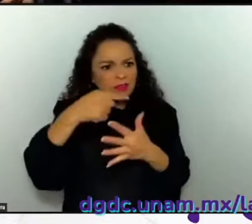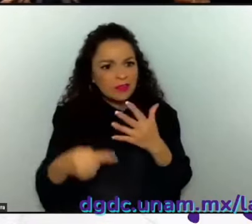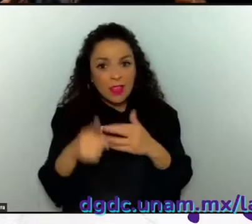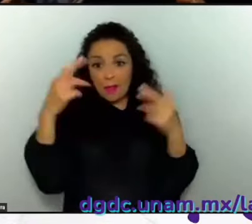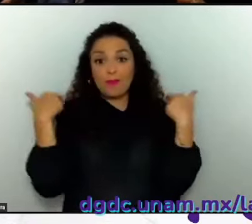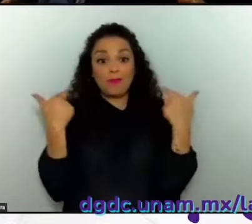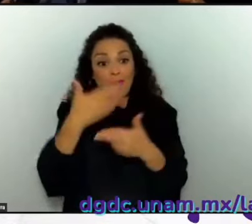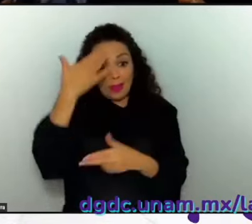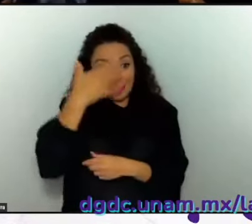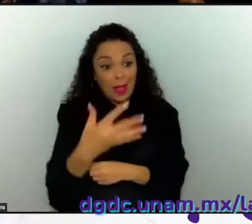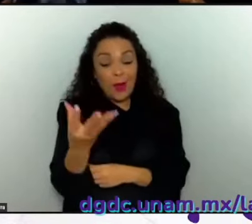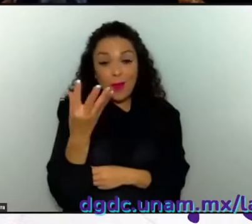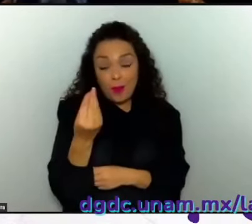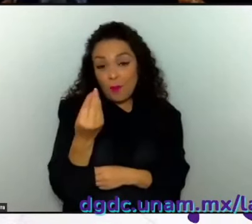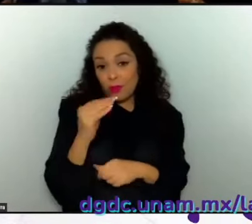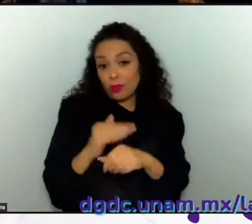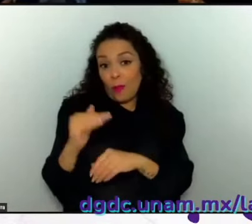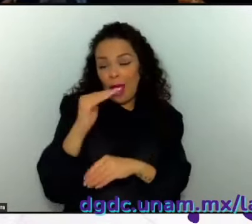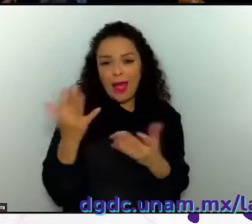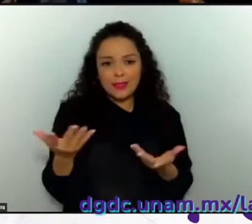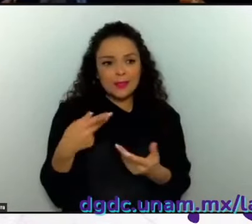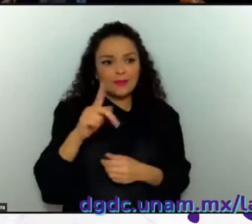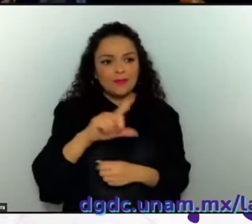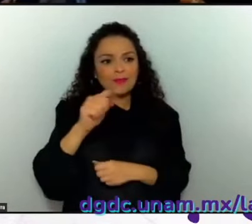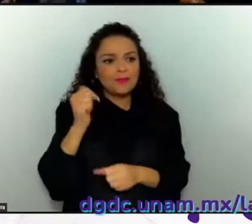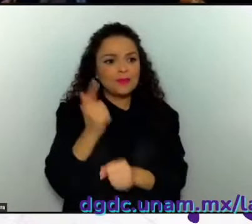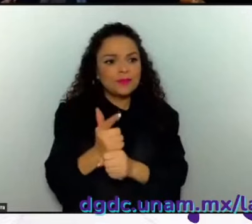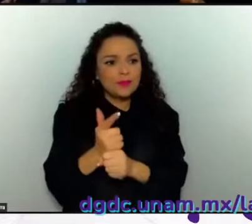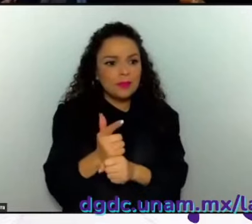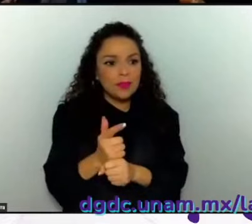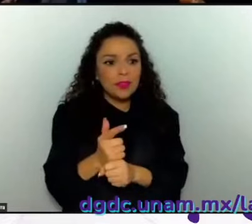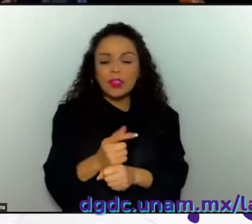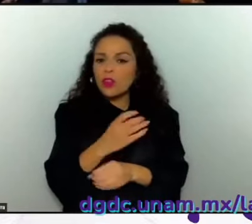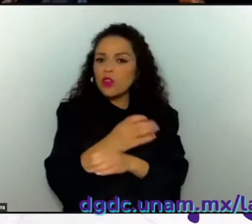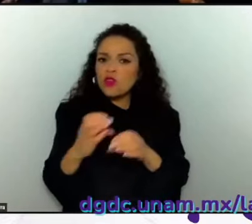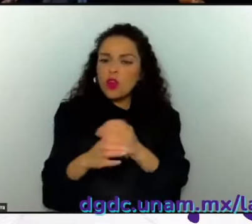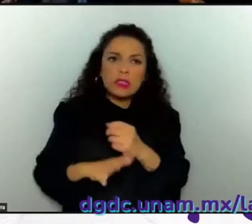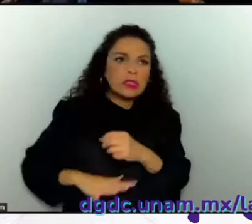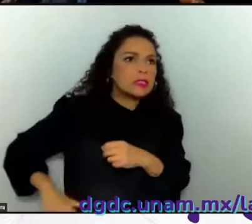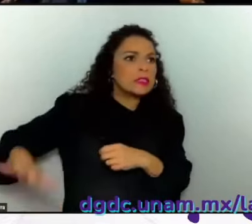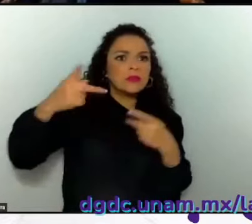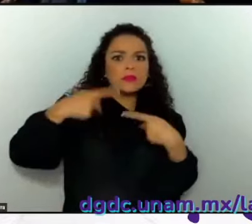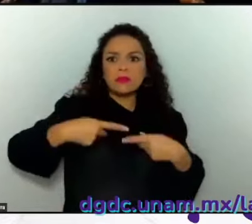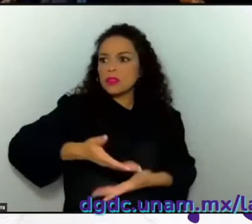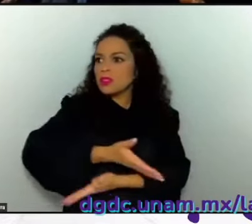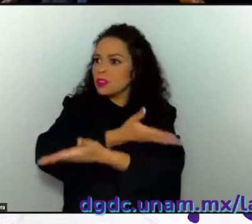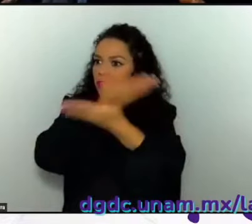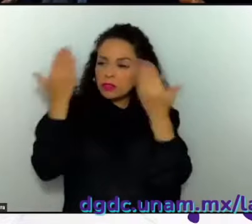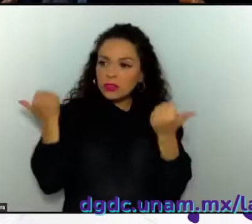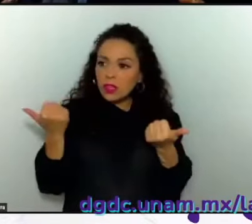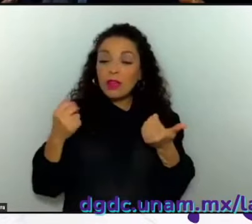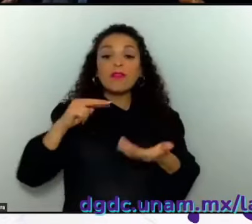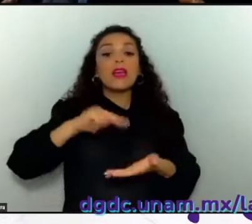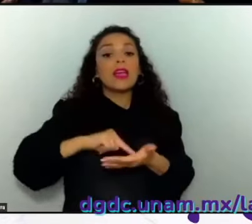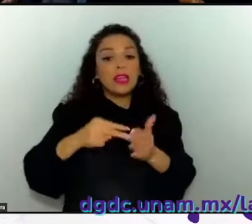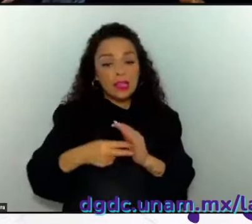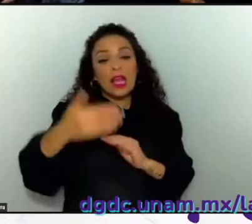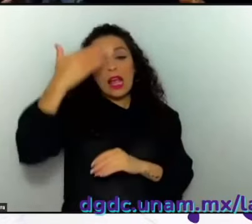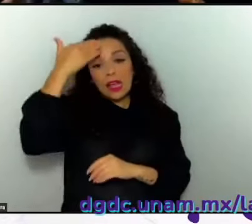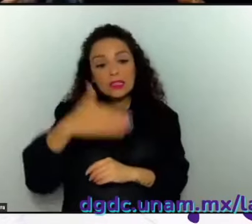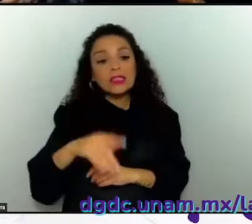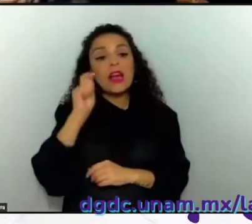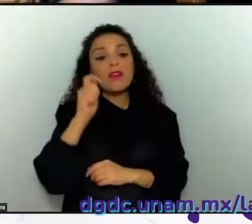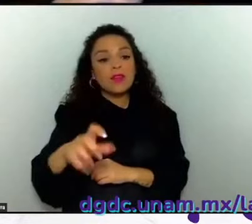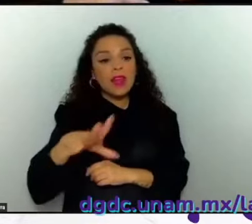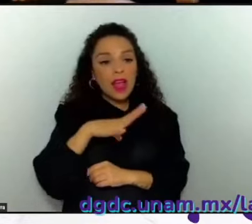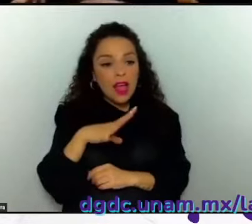no mucho más. Te das cuenta que trata sobre problemas que nadie sabe. En ingeniería todo el mundo sabe de lo que hay, es cuestión de